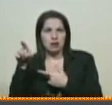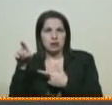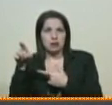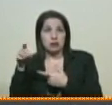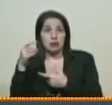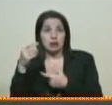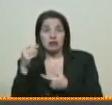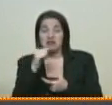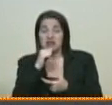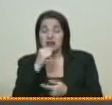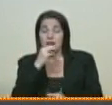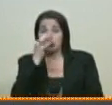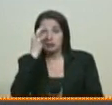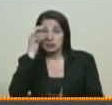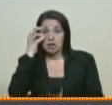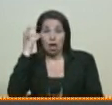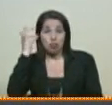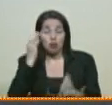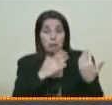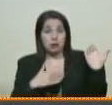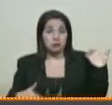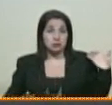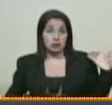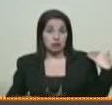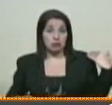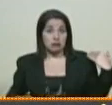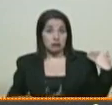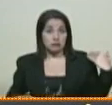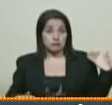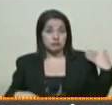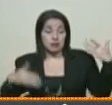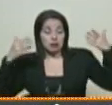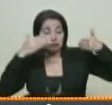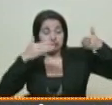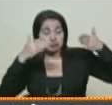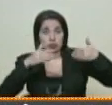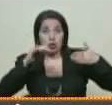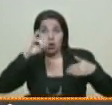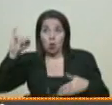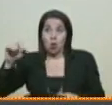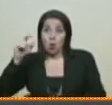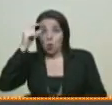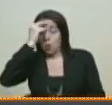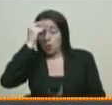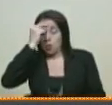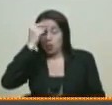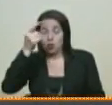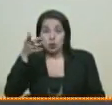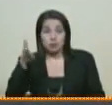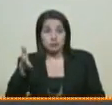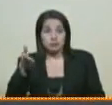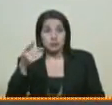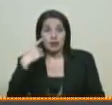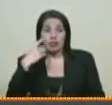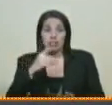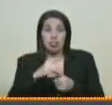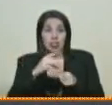Personalmente la dirige Juan Manuel Santos, asesorado por Julio Borges. Debe saberlo Venezuela. Tengo